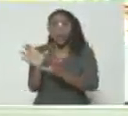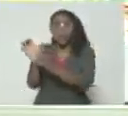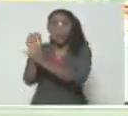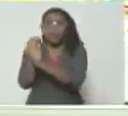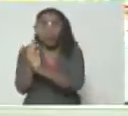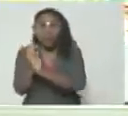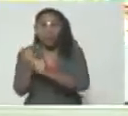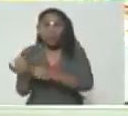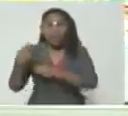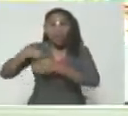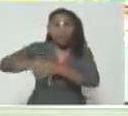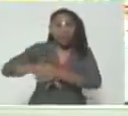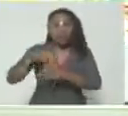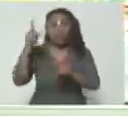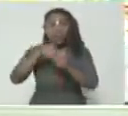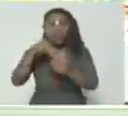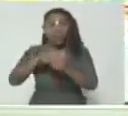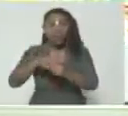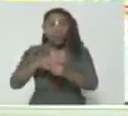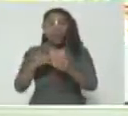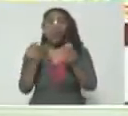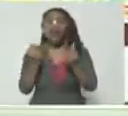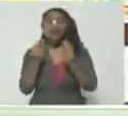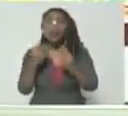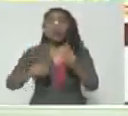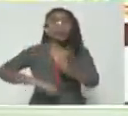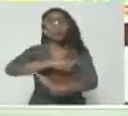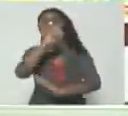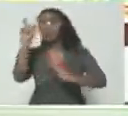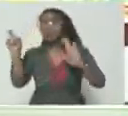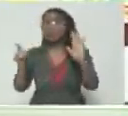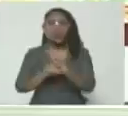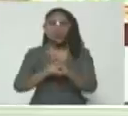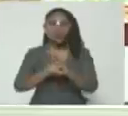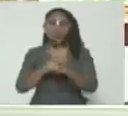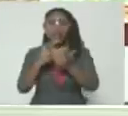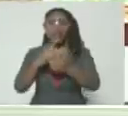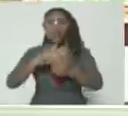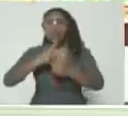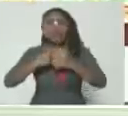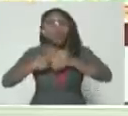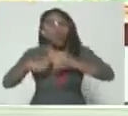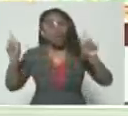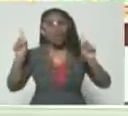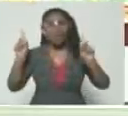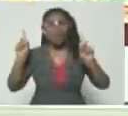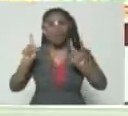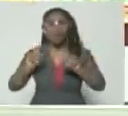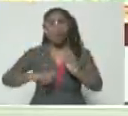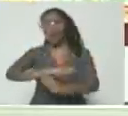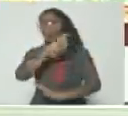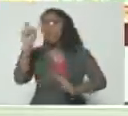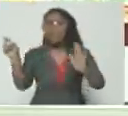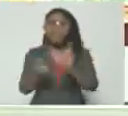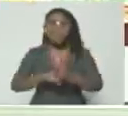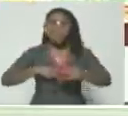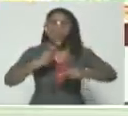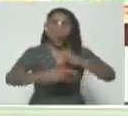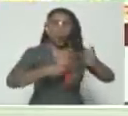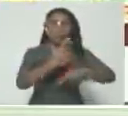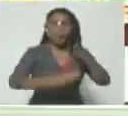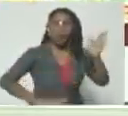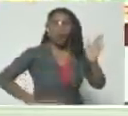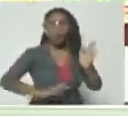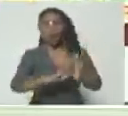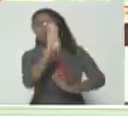del ingreso petrolero, una economía totalmente diversificada, totalmente productiva,